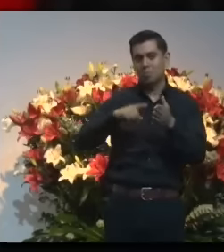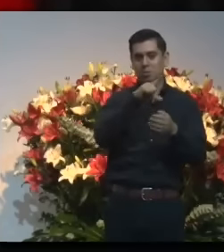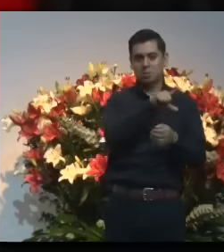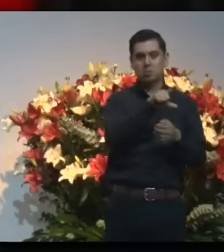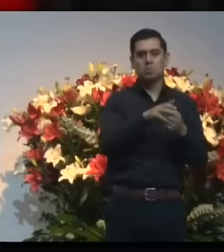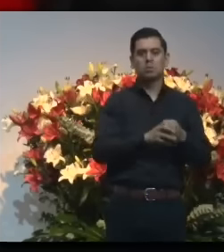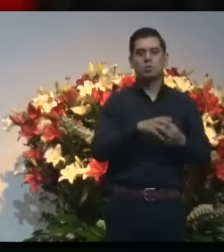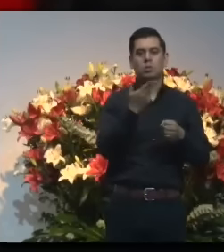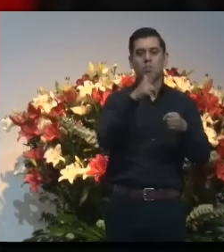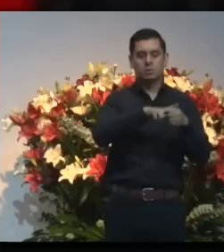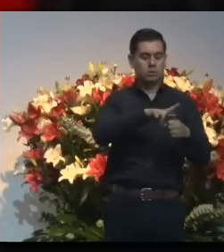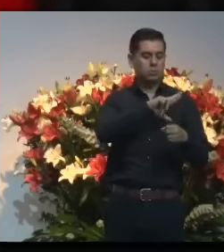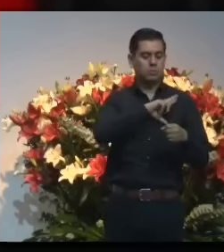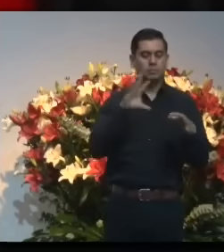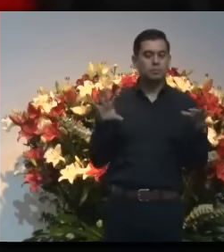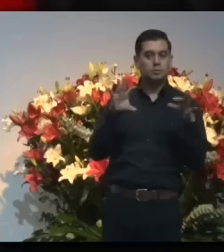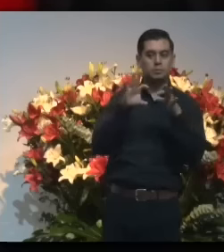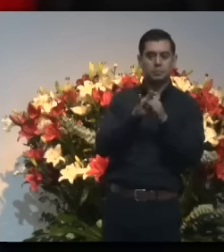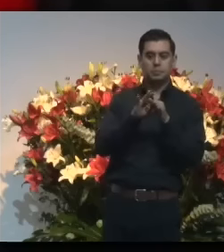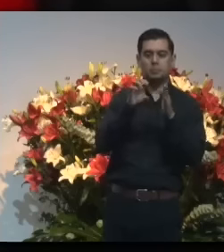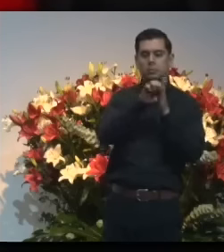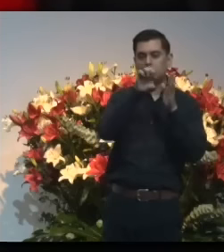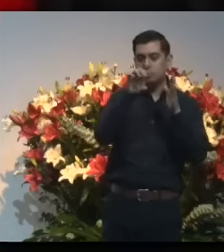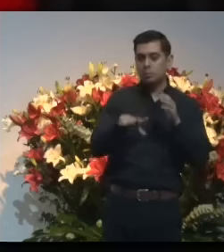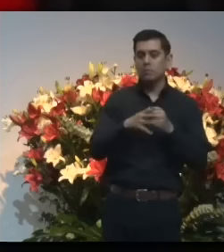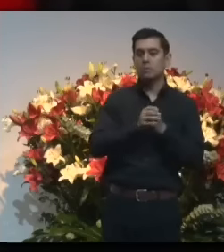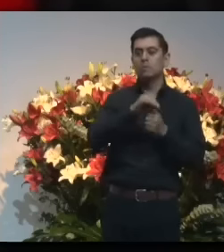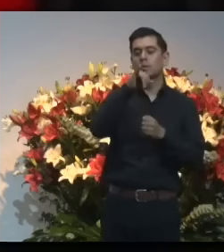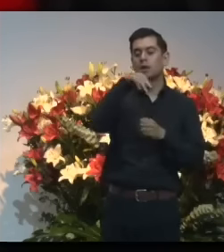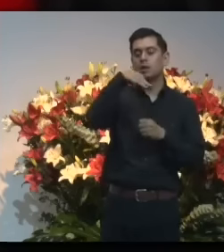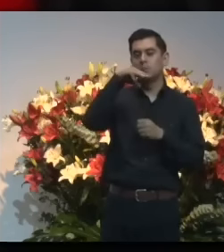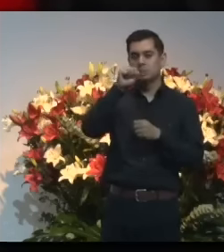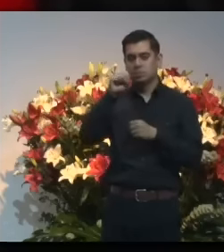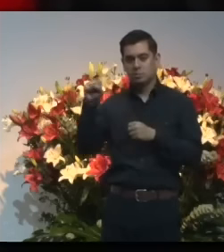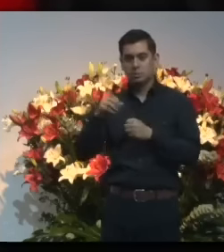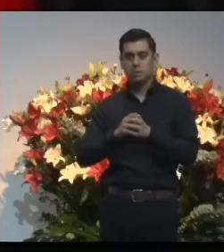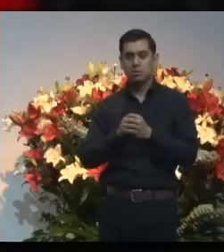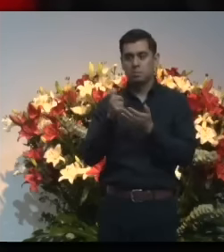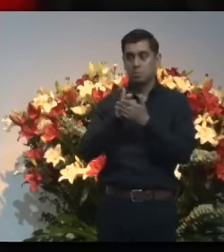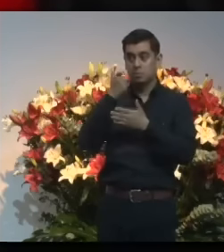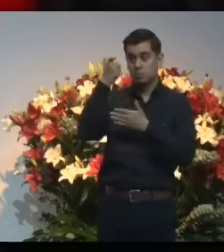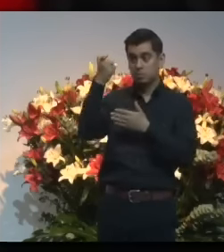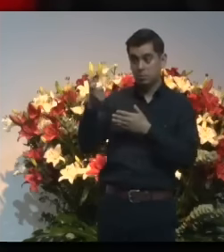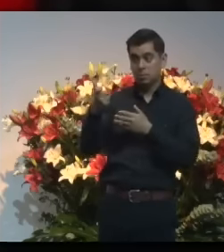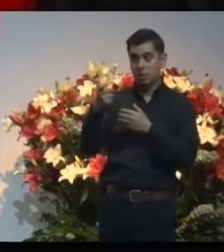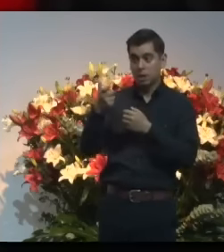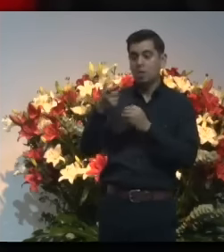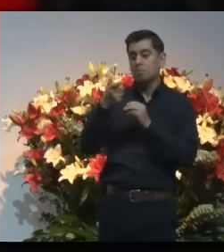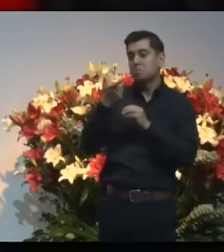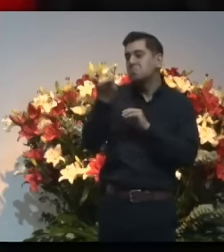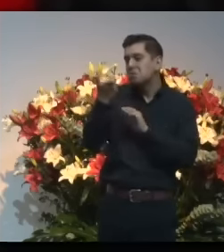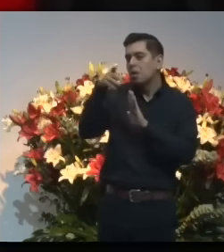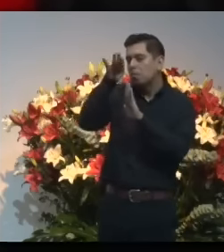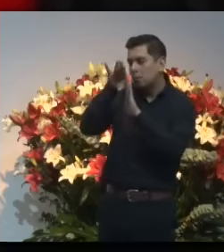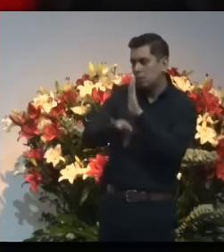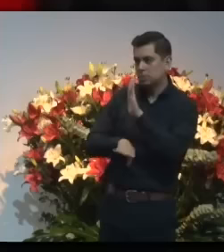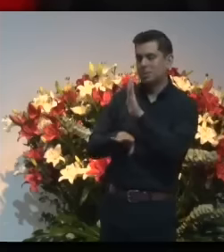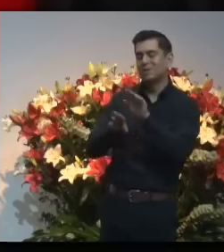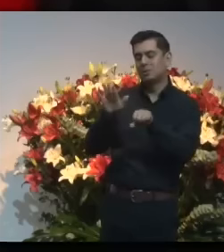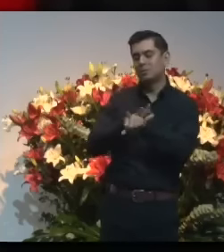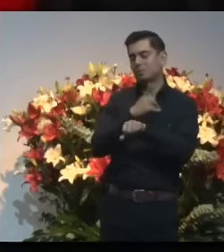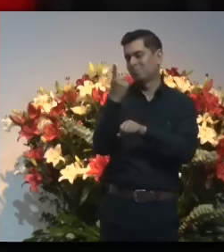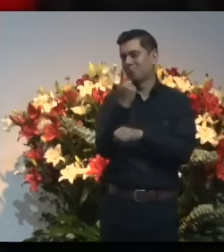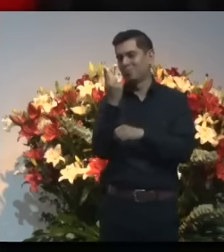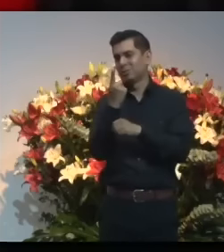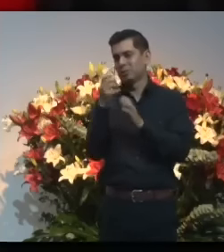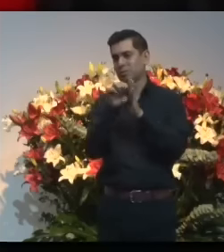que el Seguro Social pagaba mucho más barata las cirugías a como el Seguro Social, si analizamos su presupuesto y